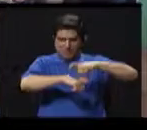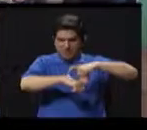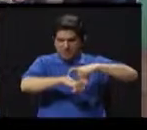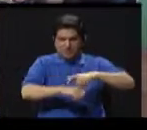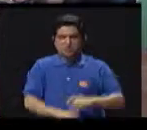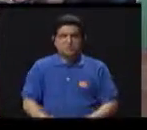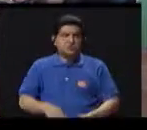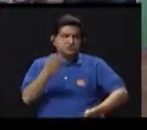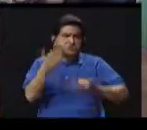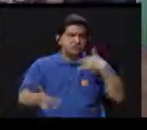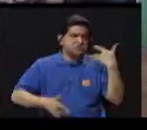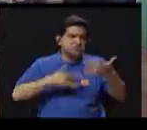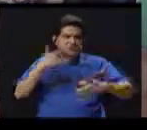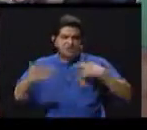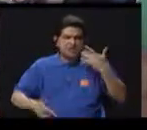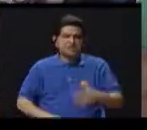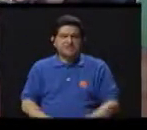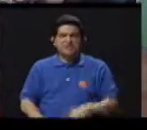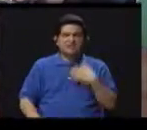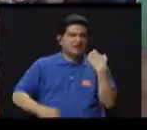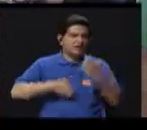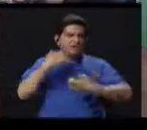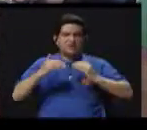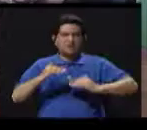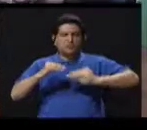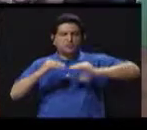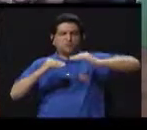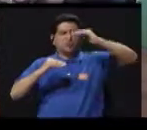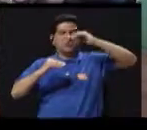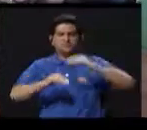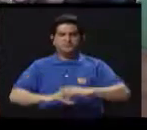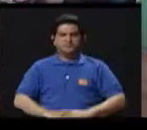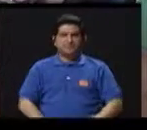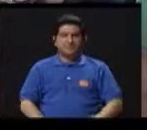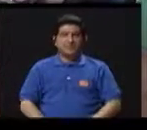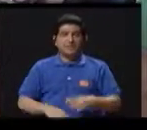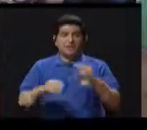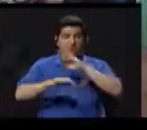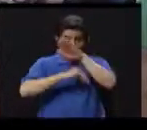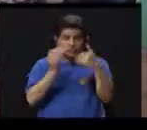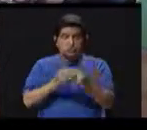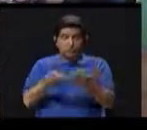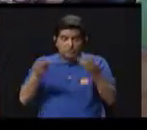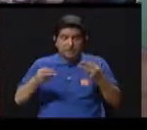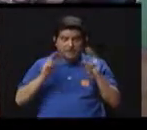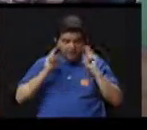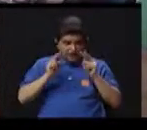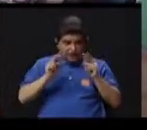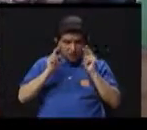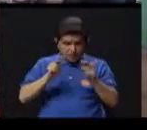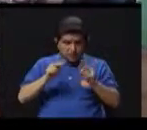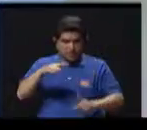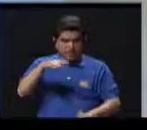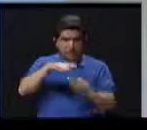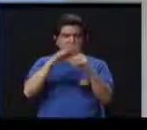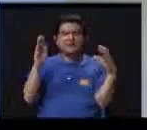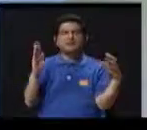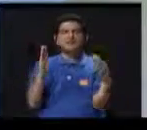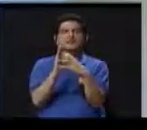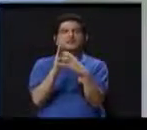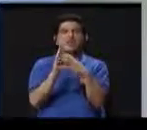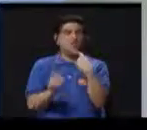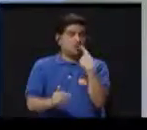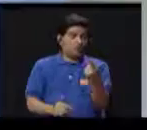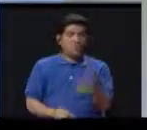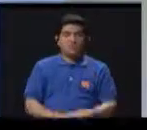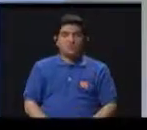en los cuales como que sentimos que el grado de emotividad fue mayor. Visionamos todo el material y a partir de ahí surgió un guión que,